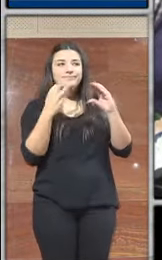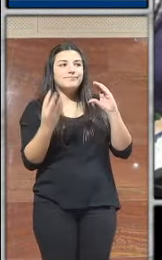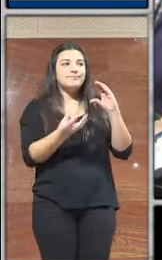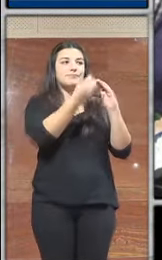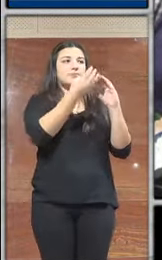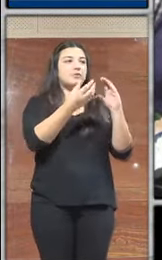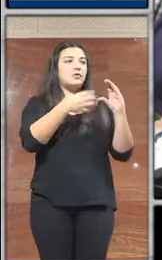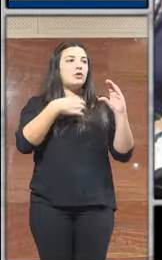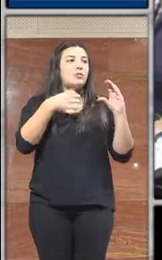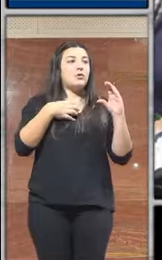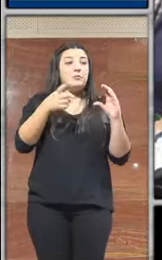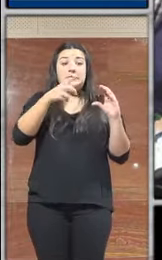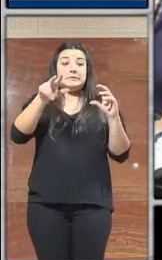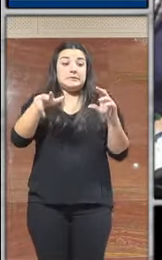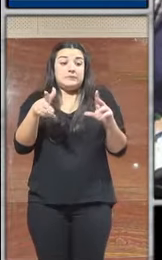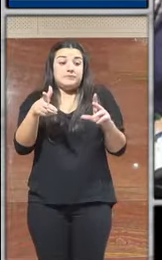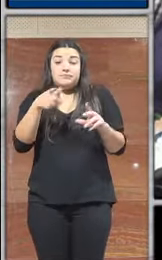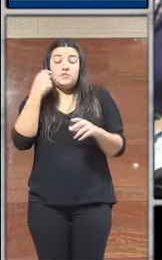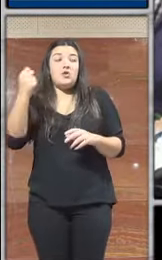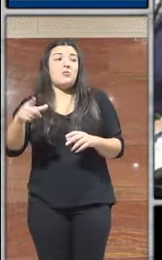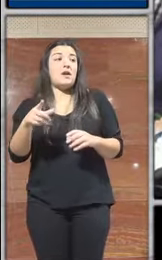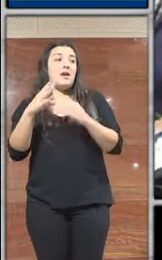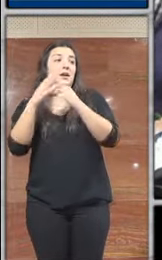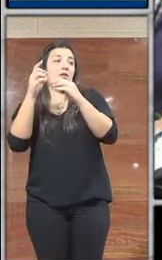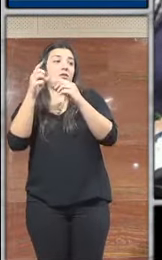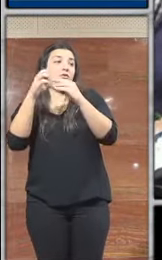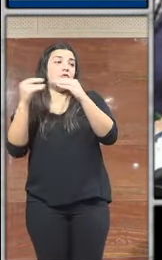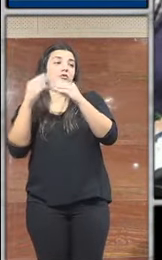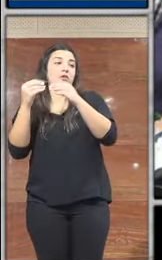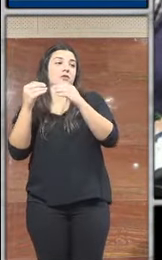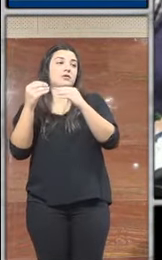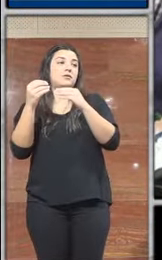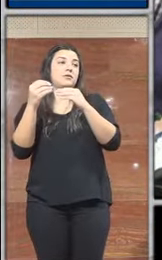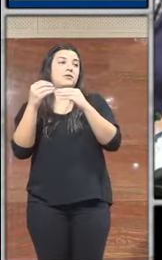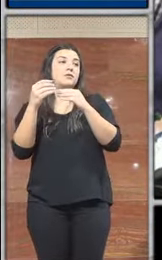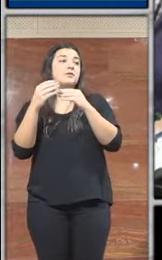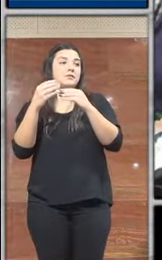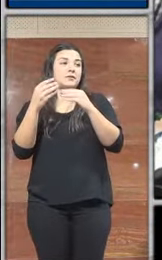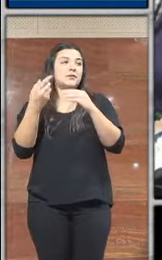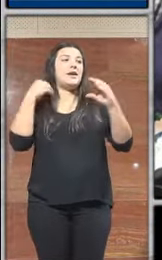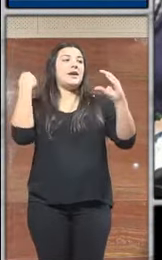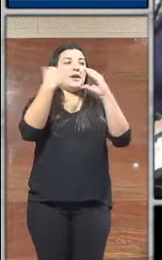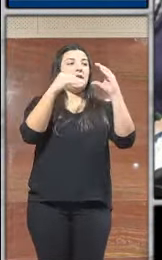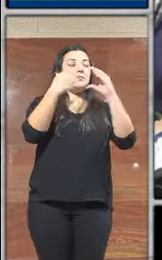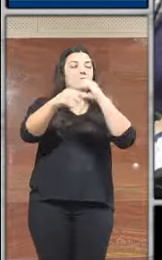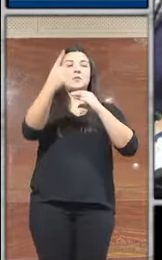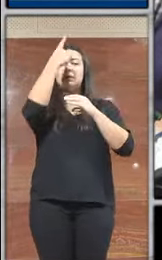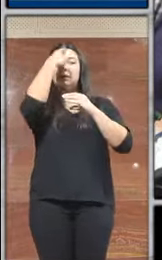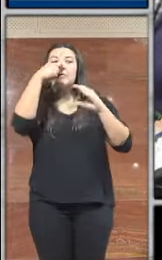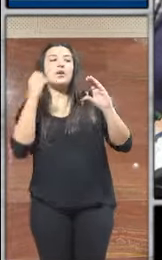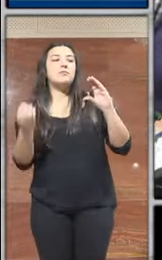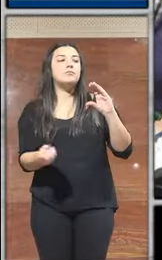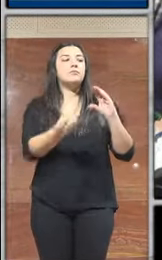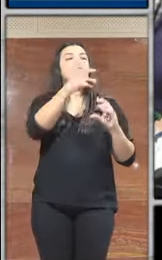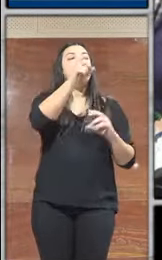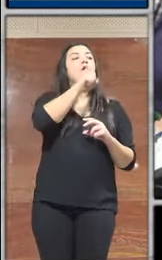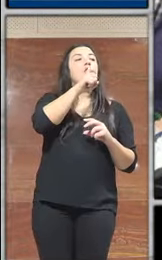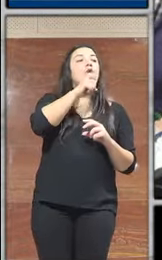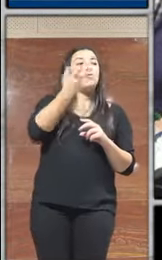merece la pena para el usuario pero llegar a poder plasmar un pictograma en el email que tú envías que no tenga que ser siempre un mensaje escrito